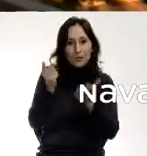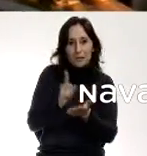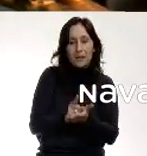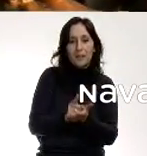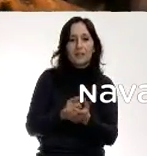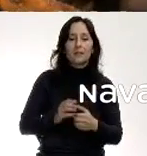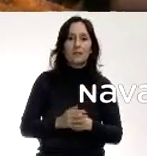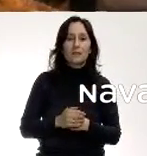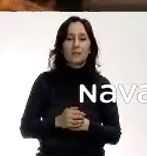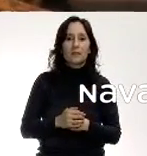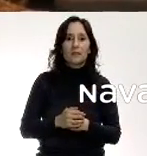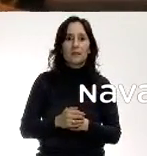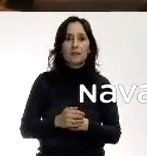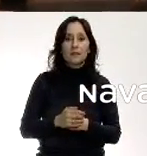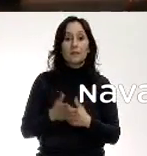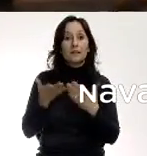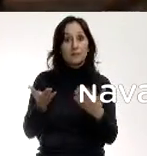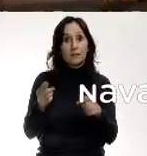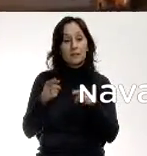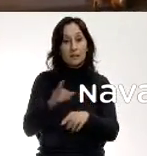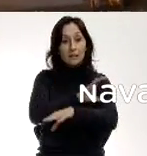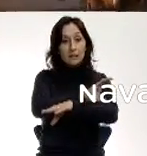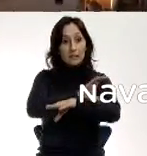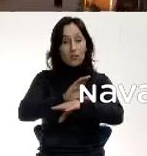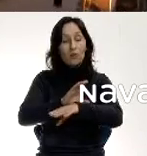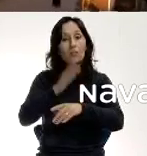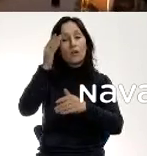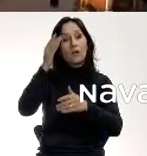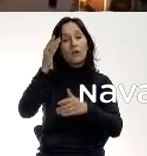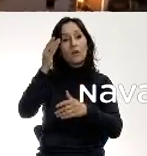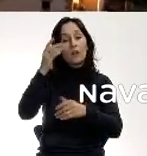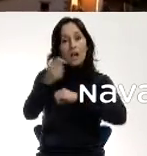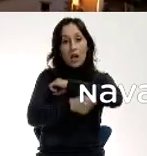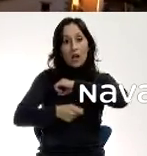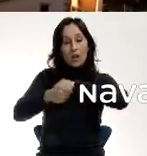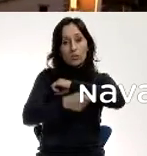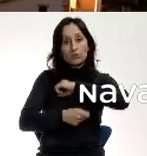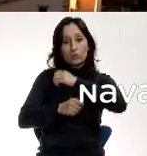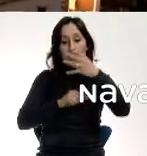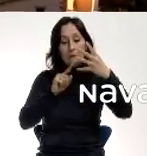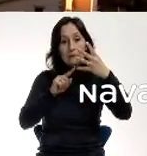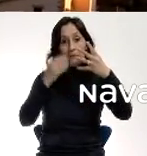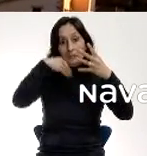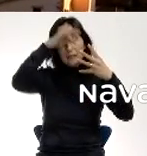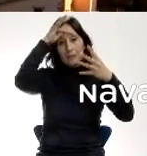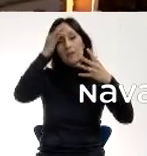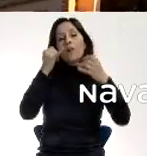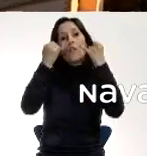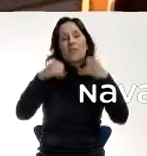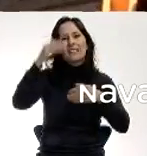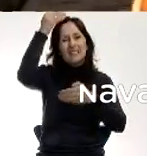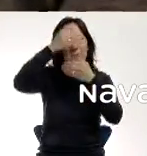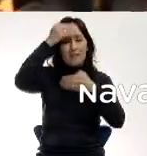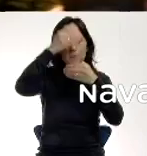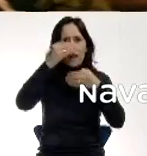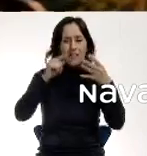en Artajona la fiesta del fin de semana medieval, que se celebra el último fin de semana de agosto, en el que bueno, ya es medieval